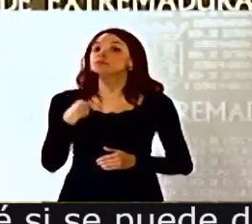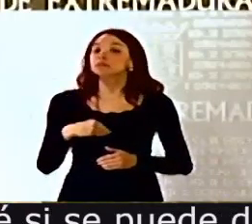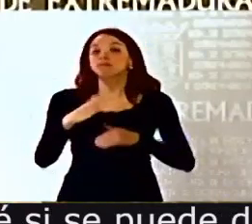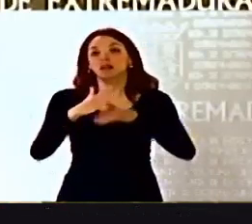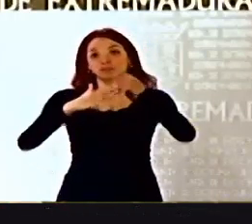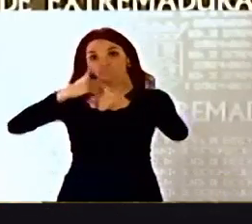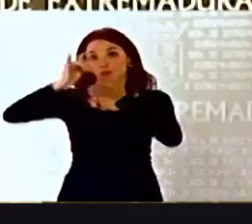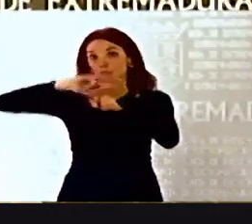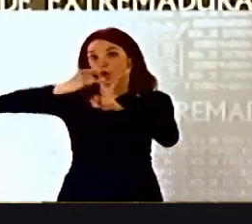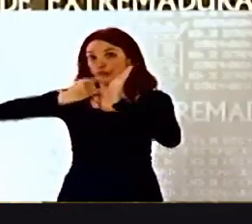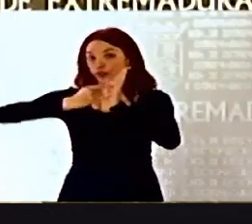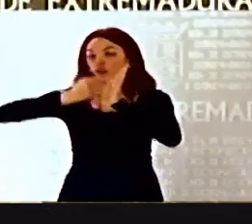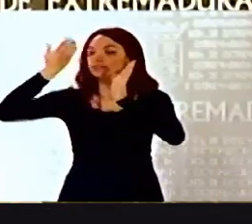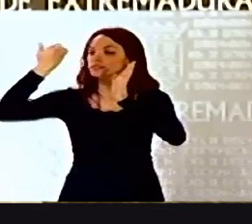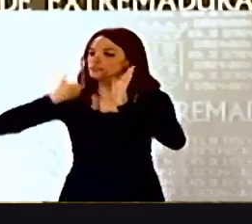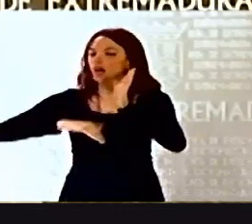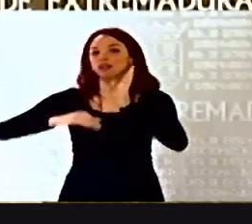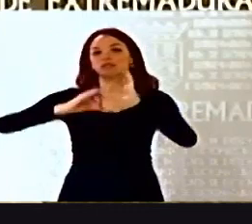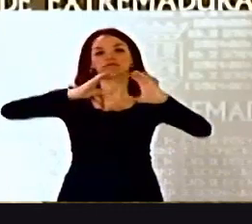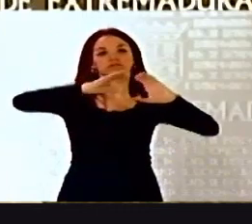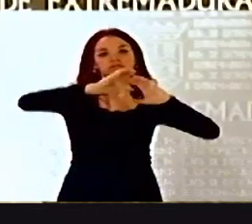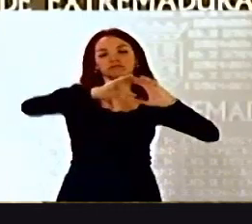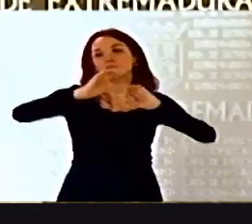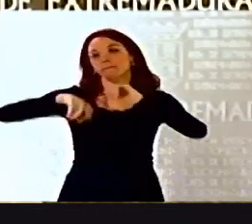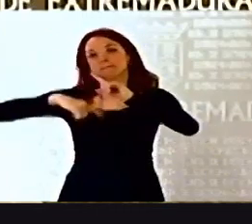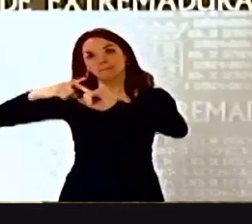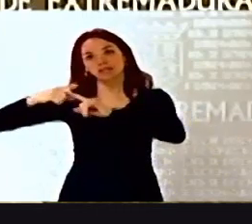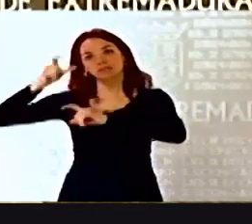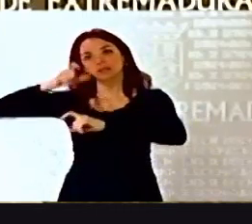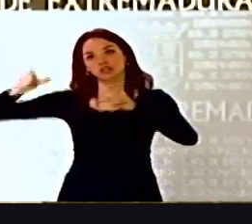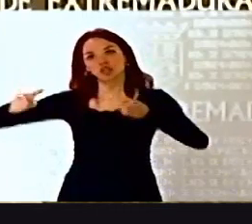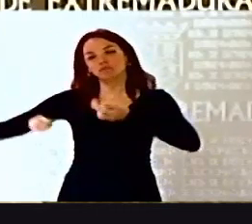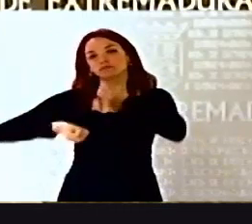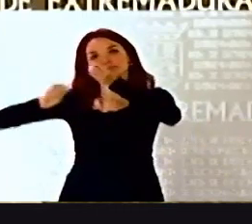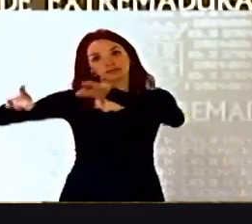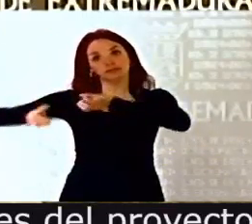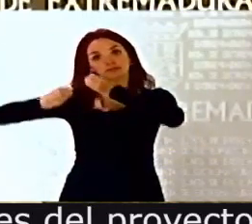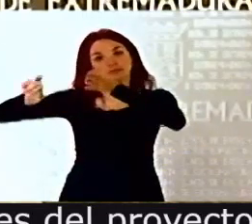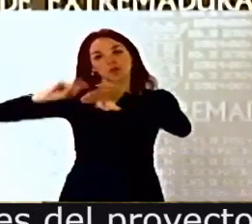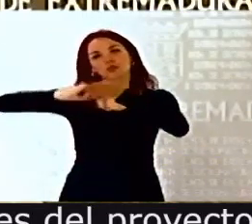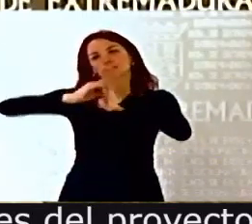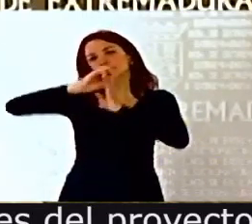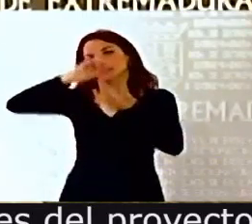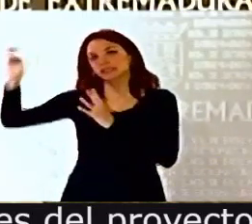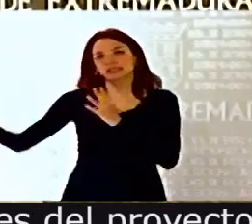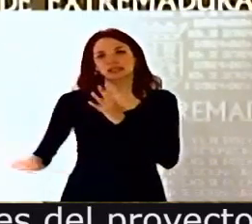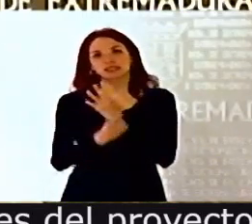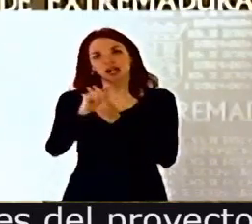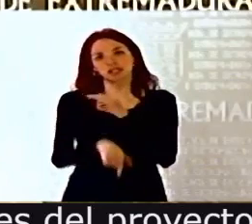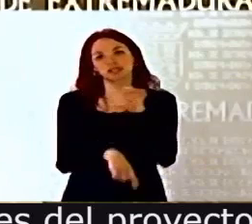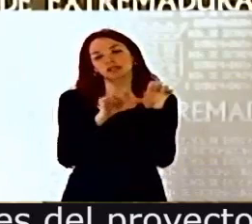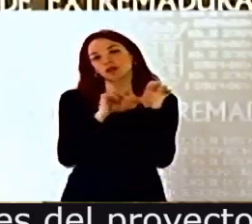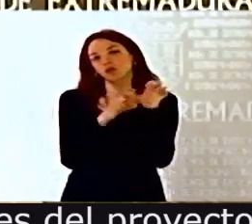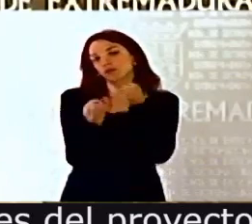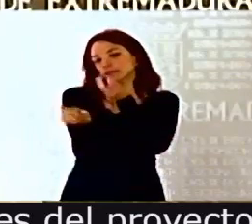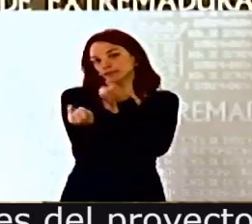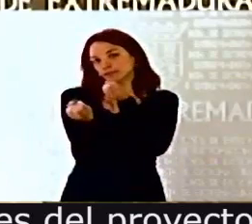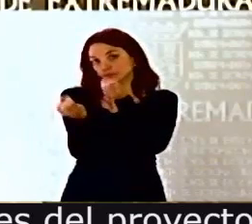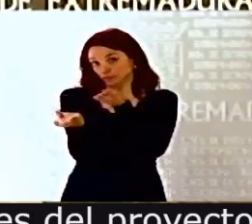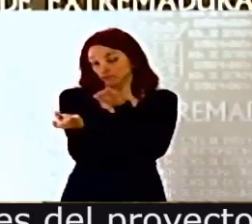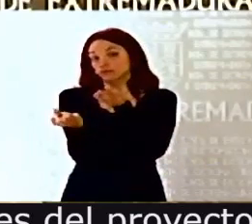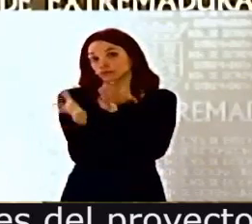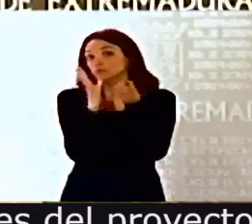darán a conocer a la opinión pública y a los medios de comunicación no ese, sino varios proyectos sobre los que están trabajando en nuestra región, que